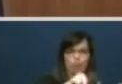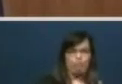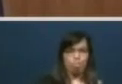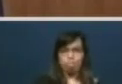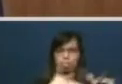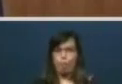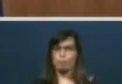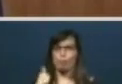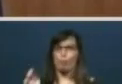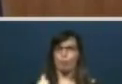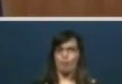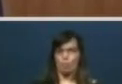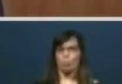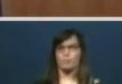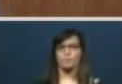negocio